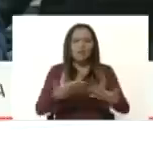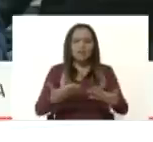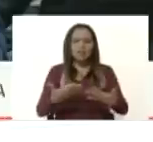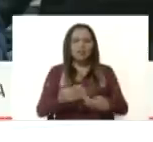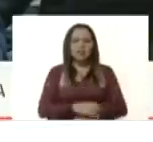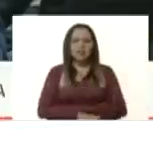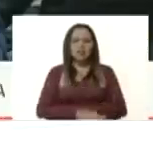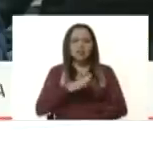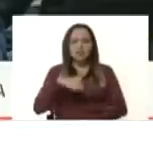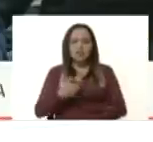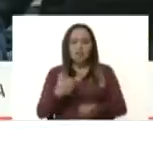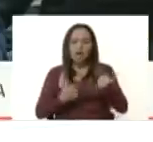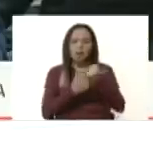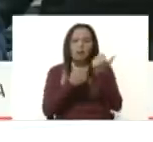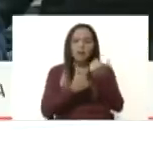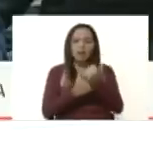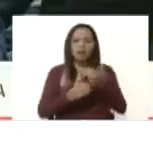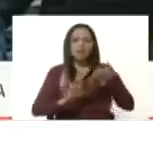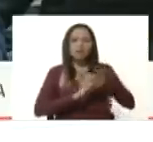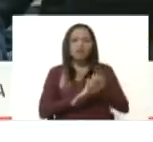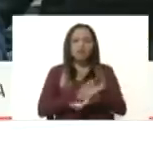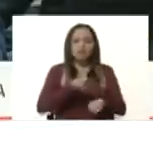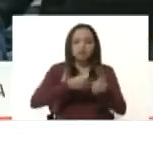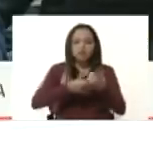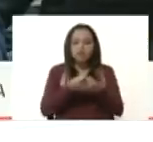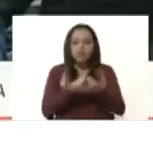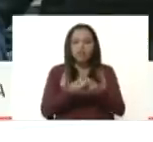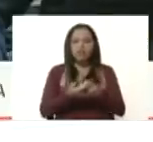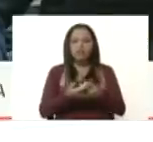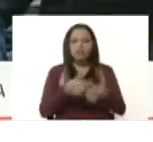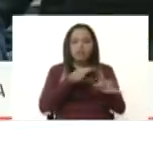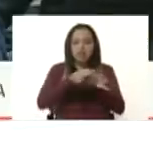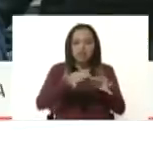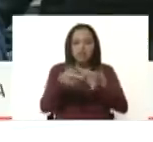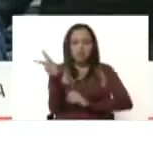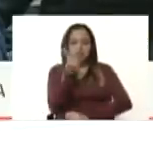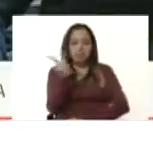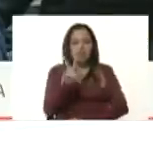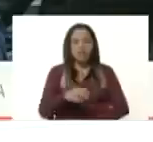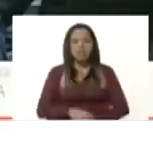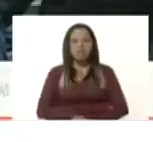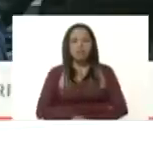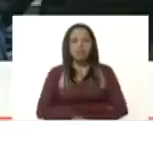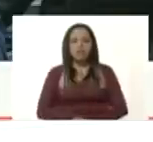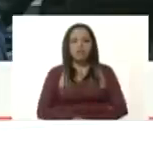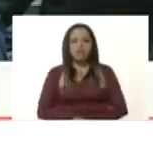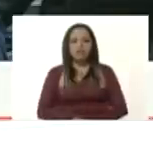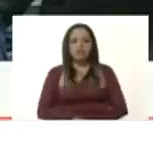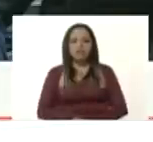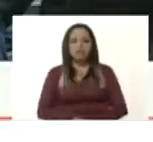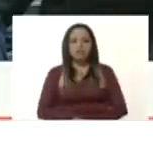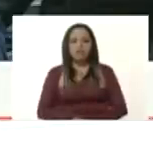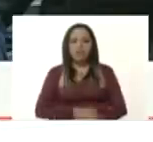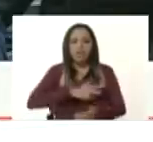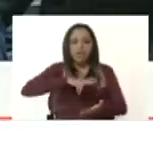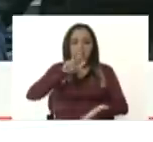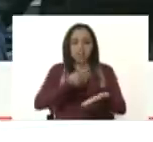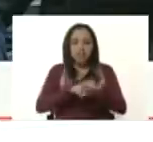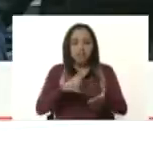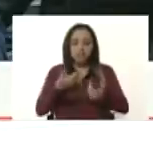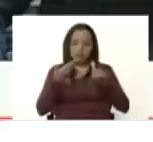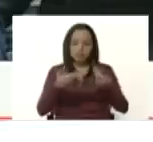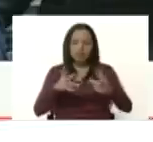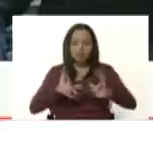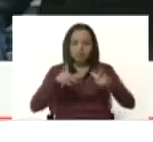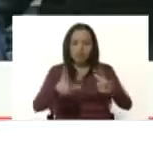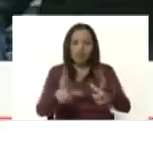para sustentar y respaldar las operaciones del criptoactivo soberano venezolano, el Petro, certificado que se expide en